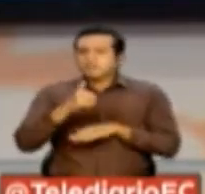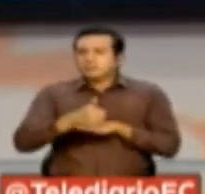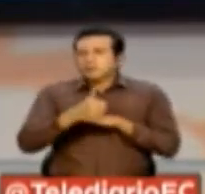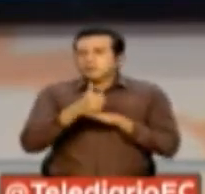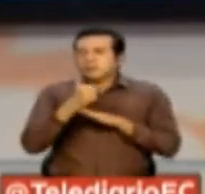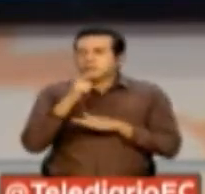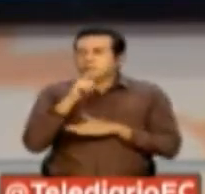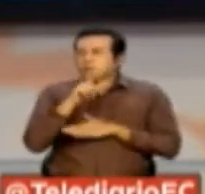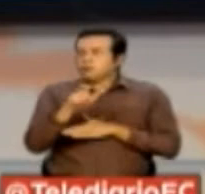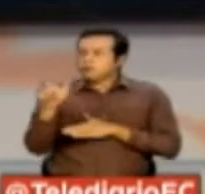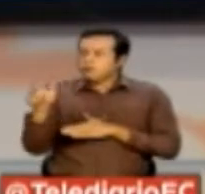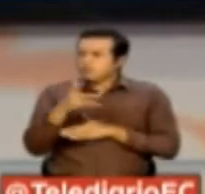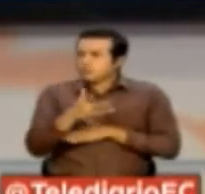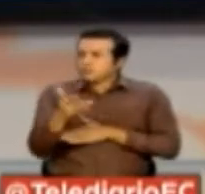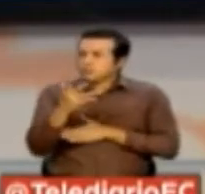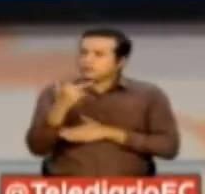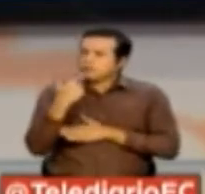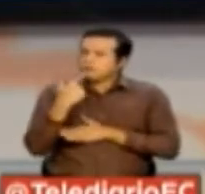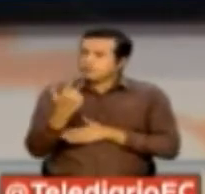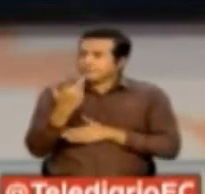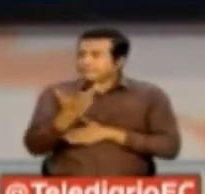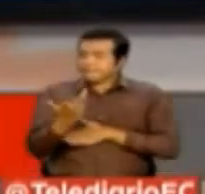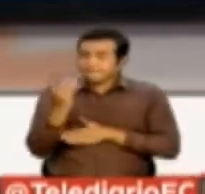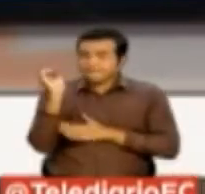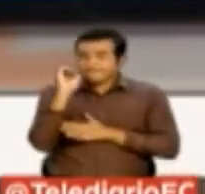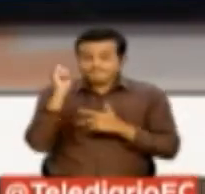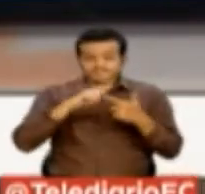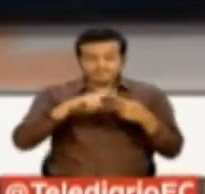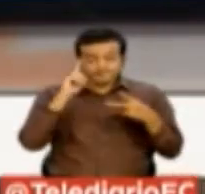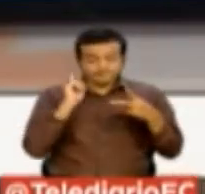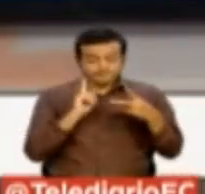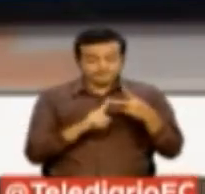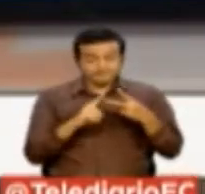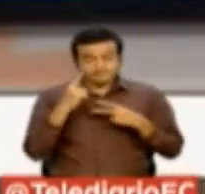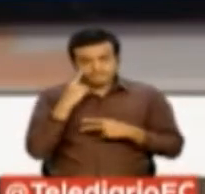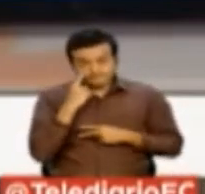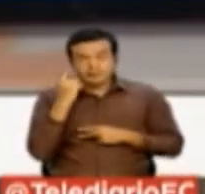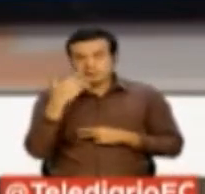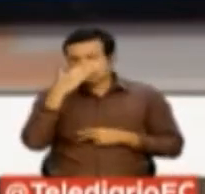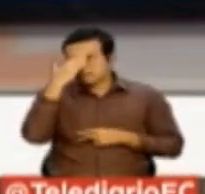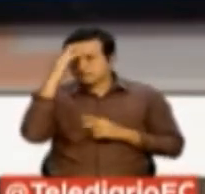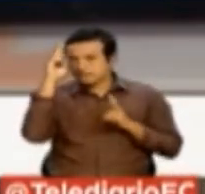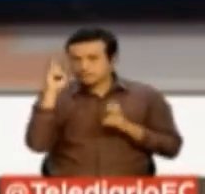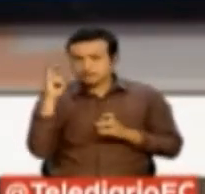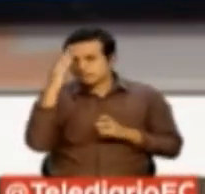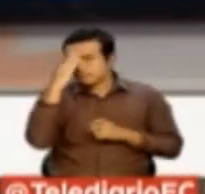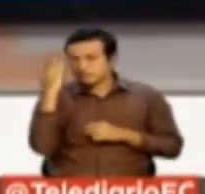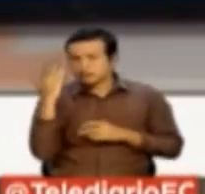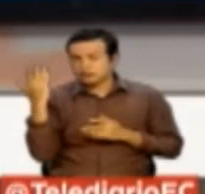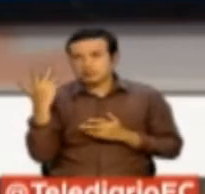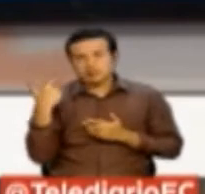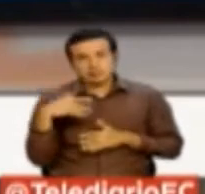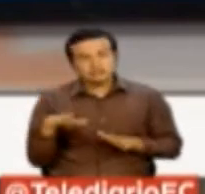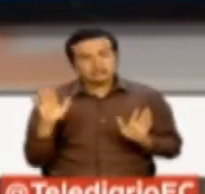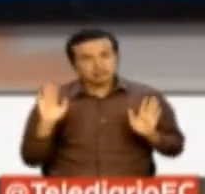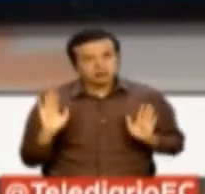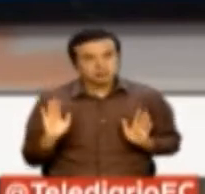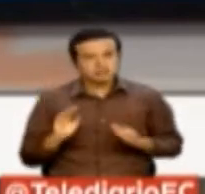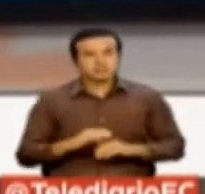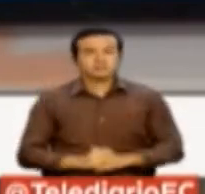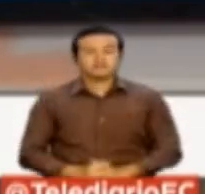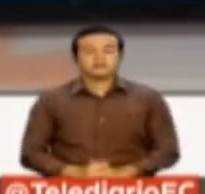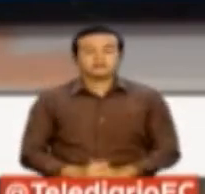oa nombre de su autoridad o bien daba la gana o es o él conocía del tema en todo el caso es esta